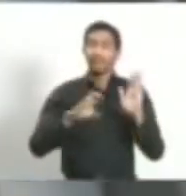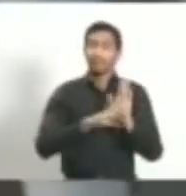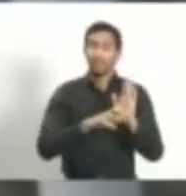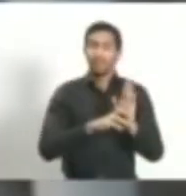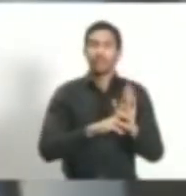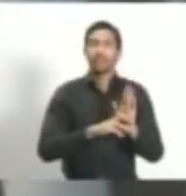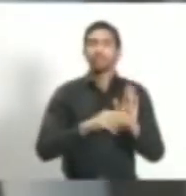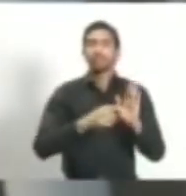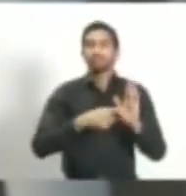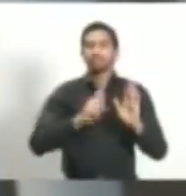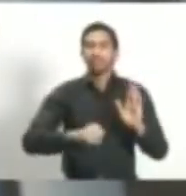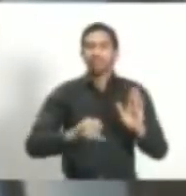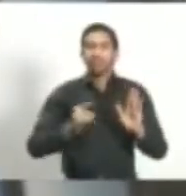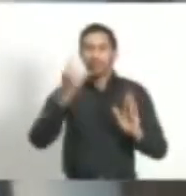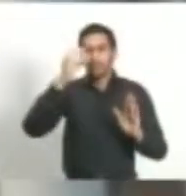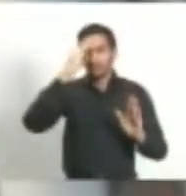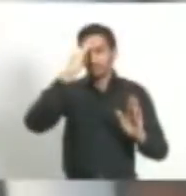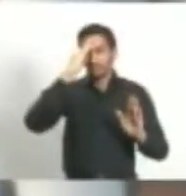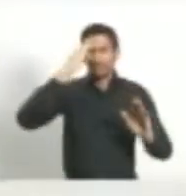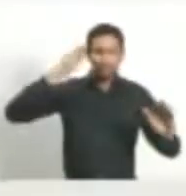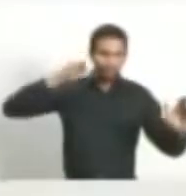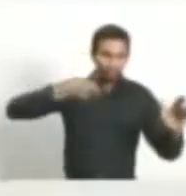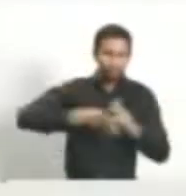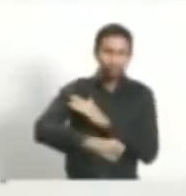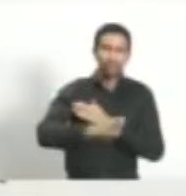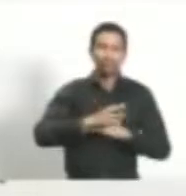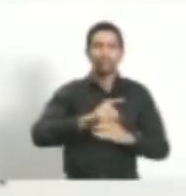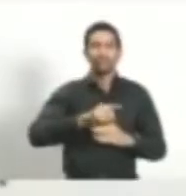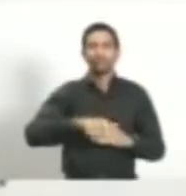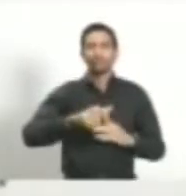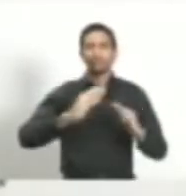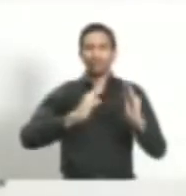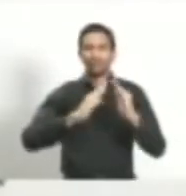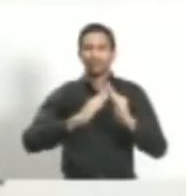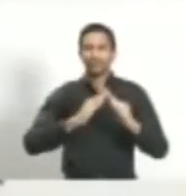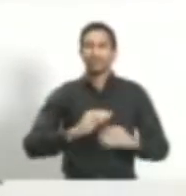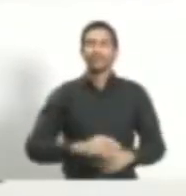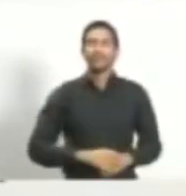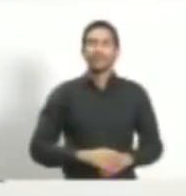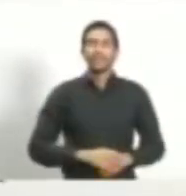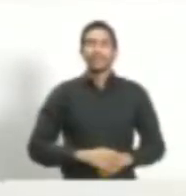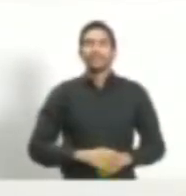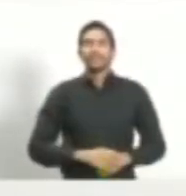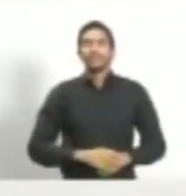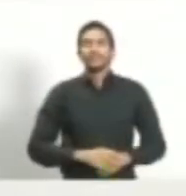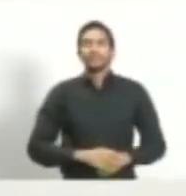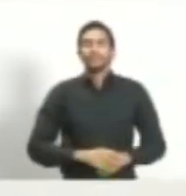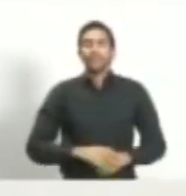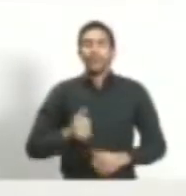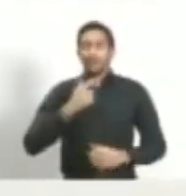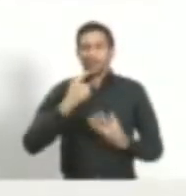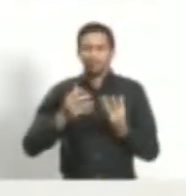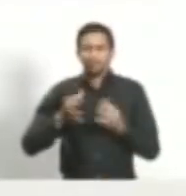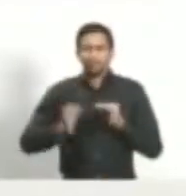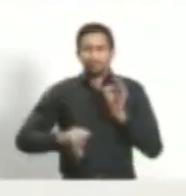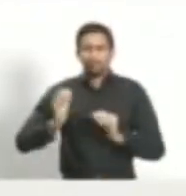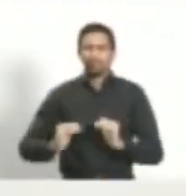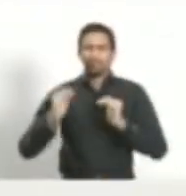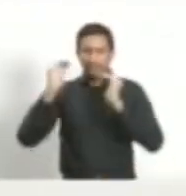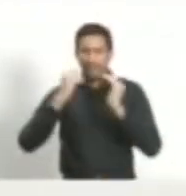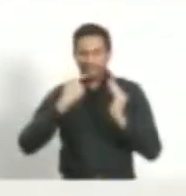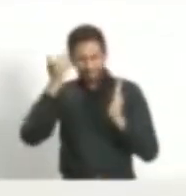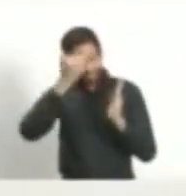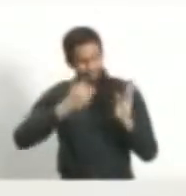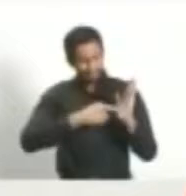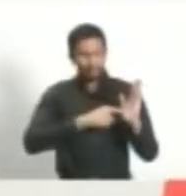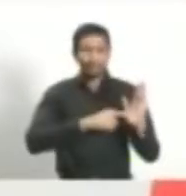de los policías a su residencia. Aquí el ejemplo. ¿Qué dijo la Corte? Debe haber un control posterior. ¿Qué significa este procedimiento? Que